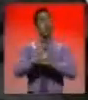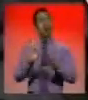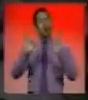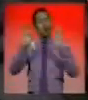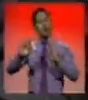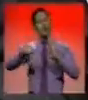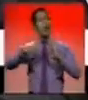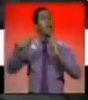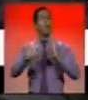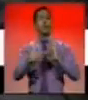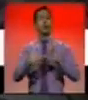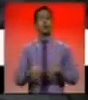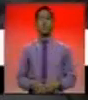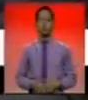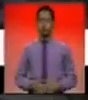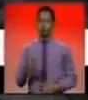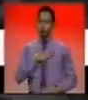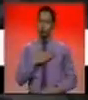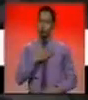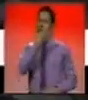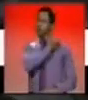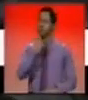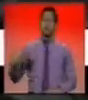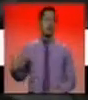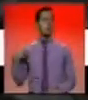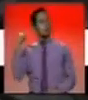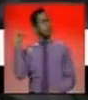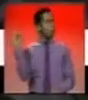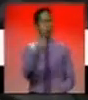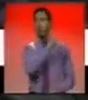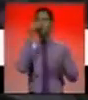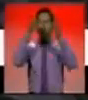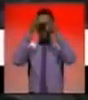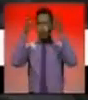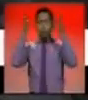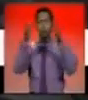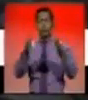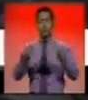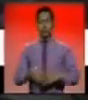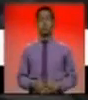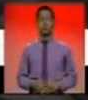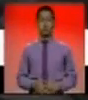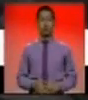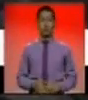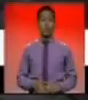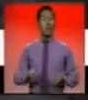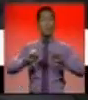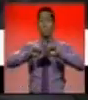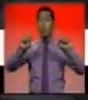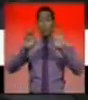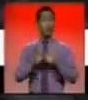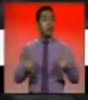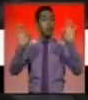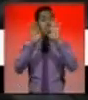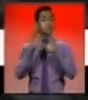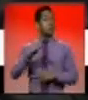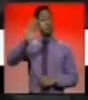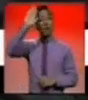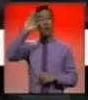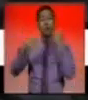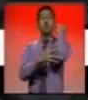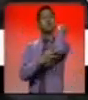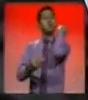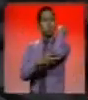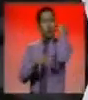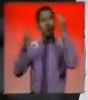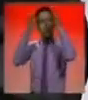ser el presidente de todos, sí, de todos, pero fundamentalmente de los pobres de la patria.